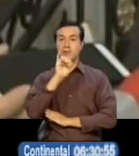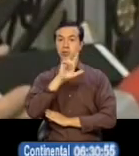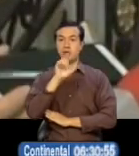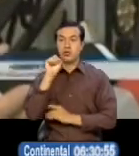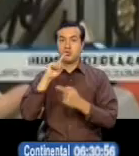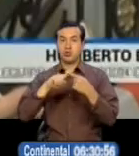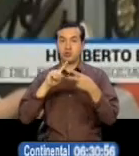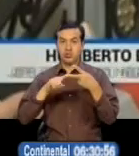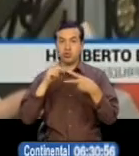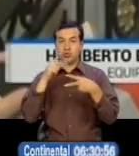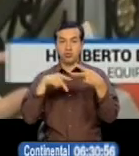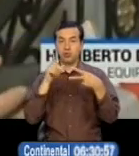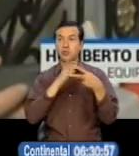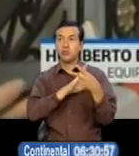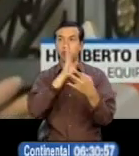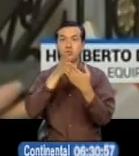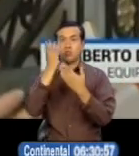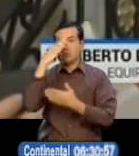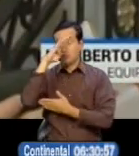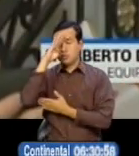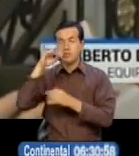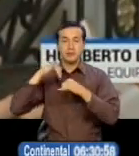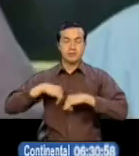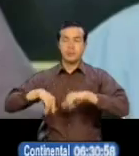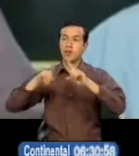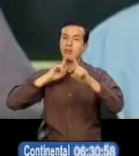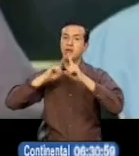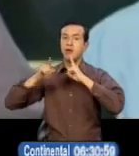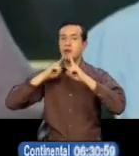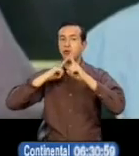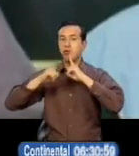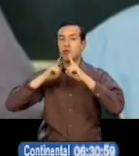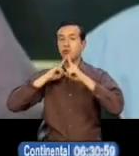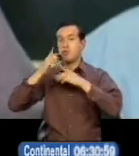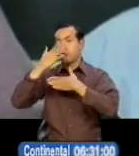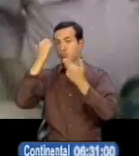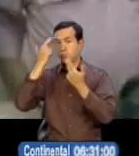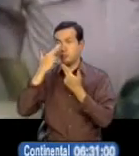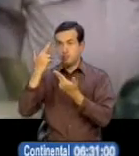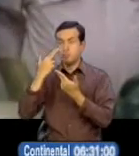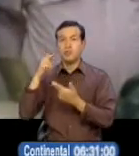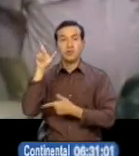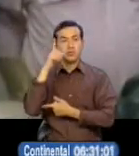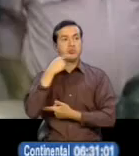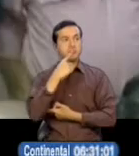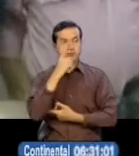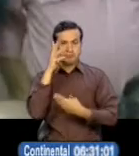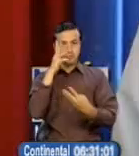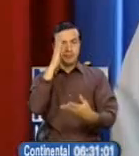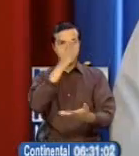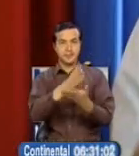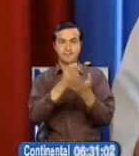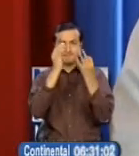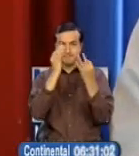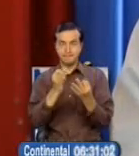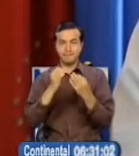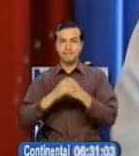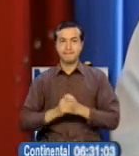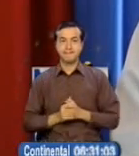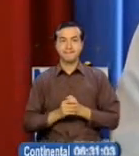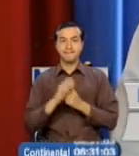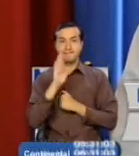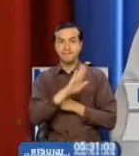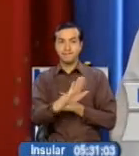cargo por el presidente Santos, viajaron a Cuba para mantener un diálogo con la guerrilla de las FARC, que ratificó este lunes el alto al fuego. Que sus